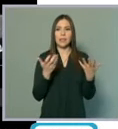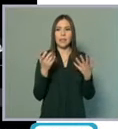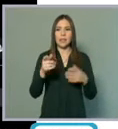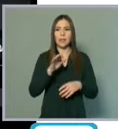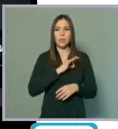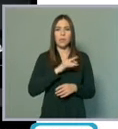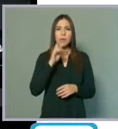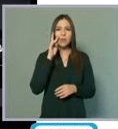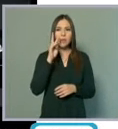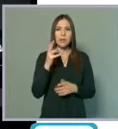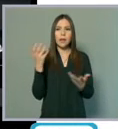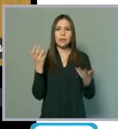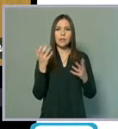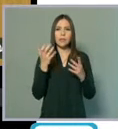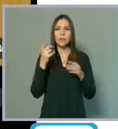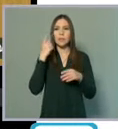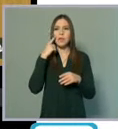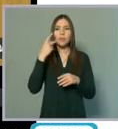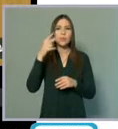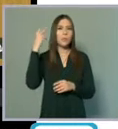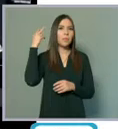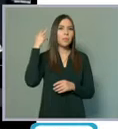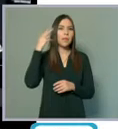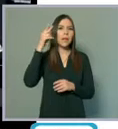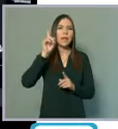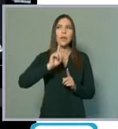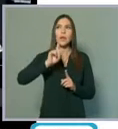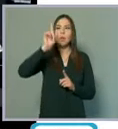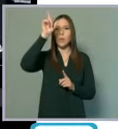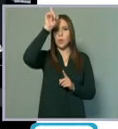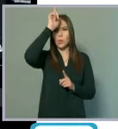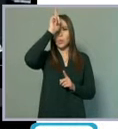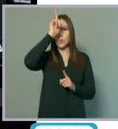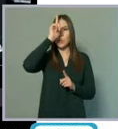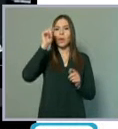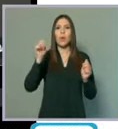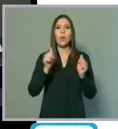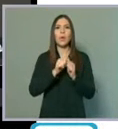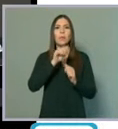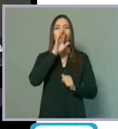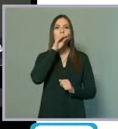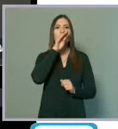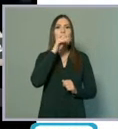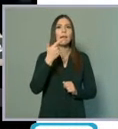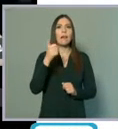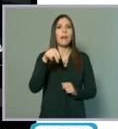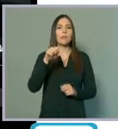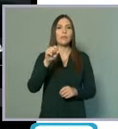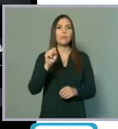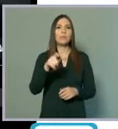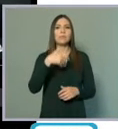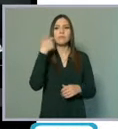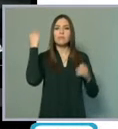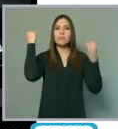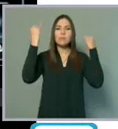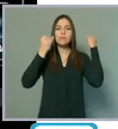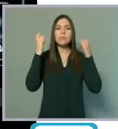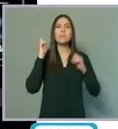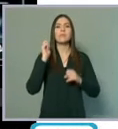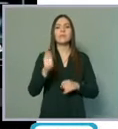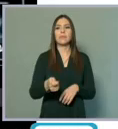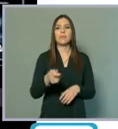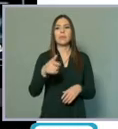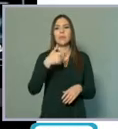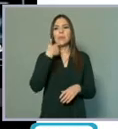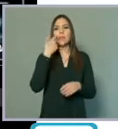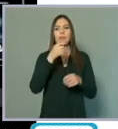la puntada de recrear el viaje a la Luna con gansos. Entonces, esencialmente lo que creó fue exactamente